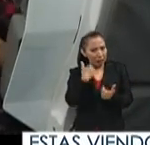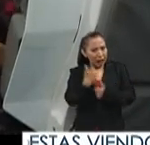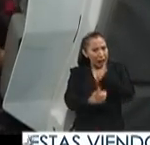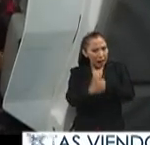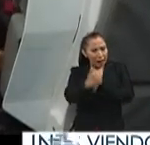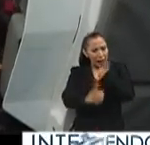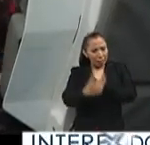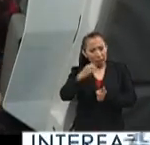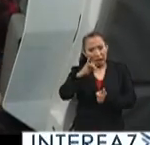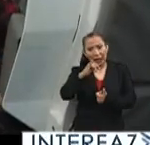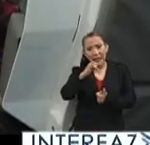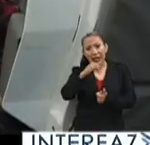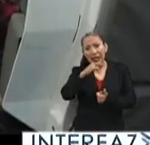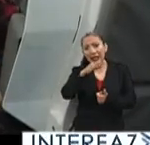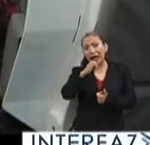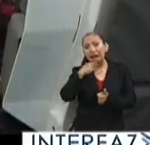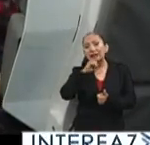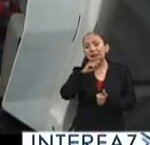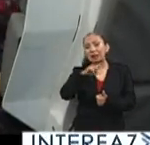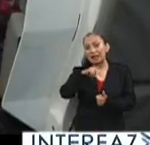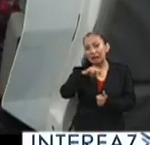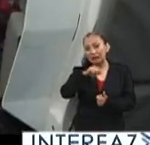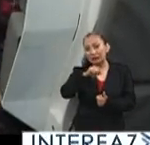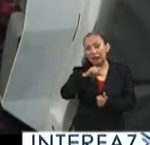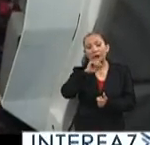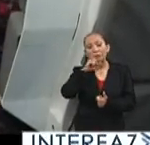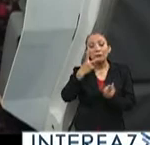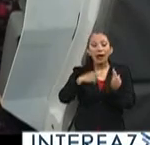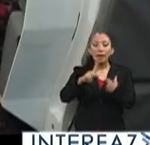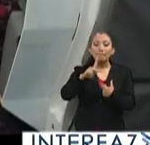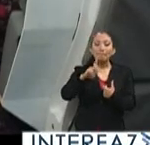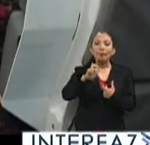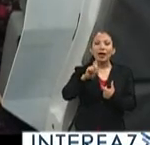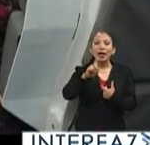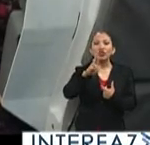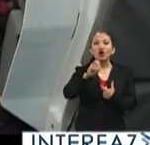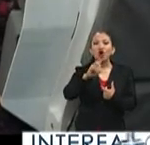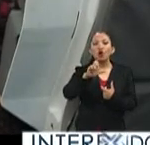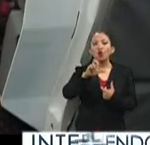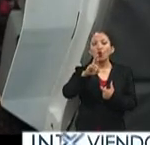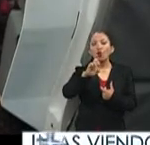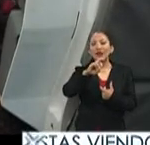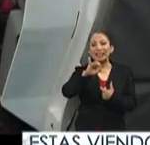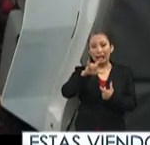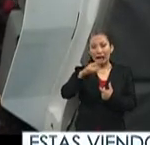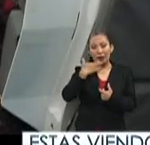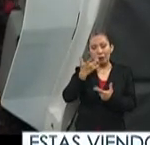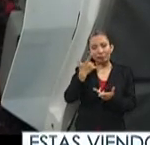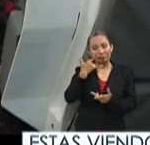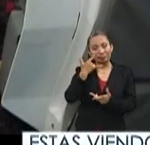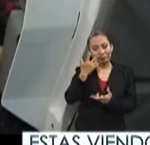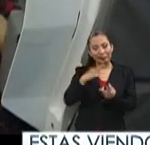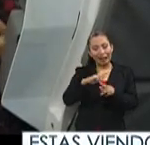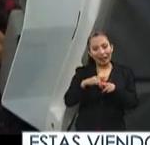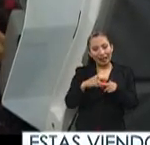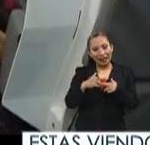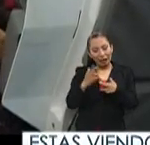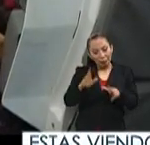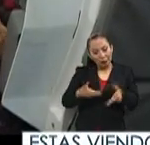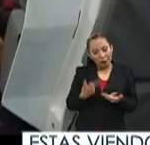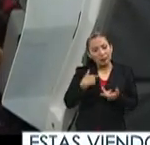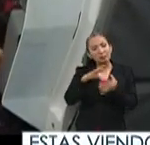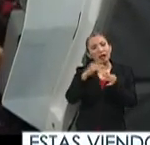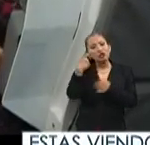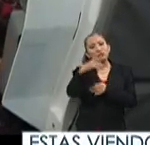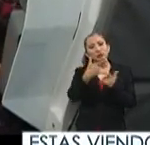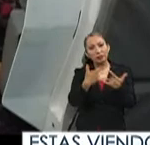carreras dentro de la ingeniería y por supuesto dentro de NASA. Por eso estamos hoy con Pedro Curiel, quien nos ha hecho el favor de recibirnos y de explicarnos un